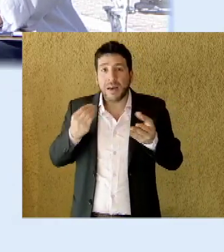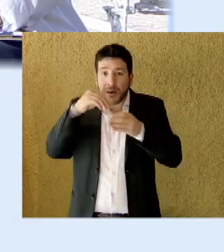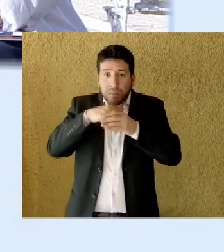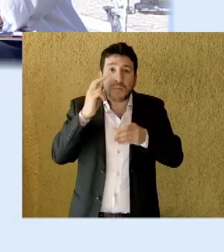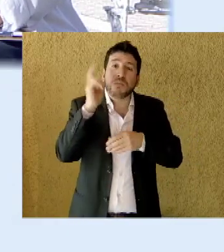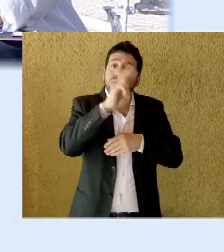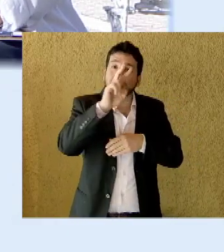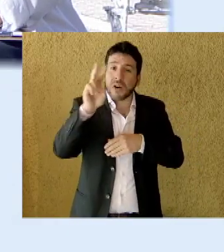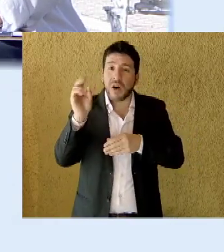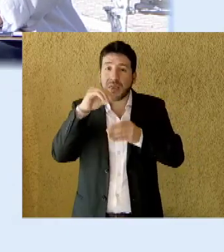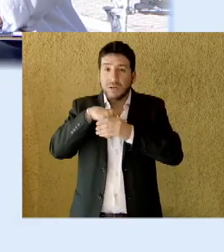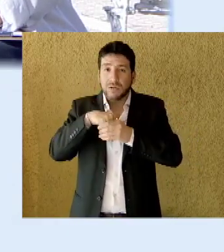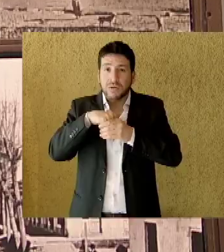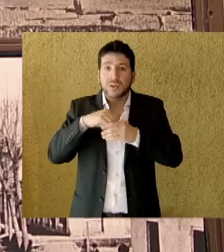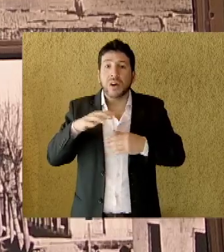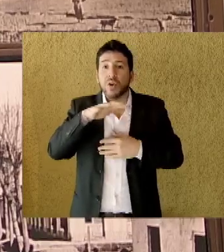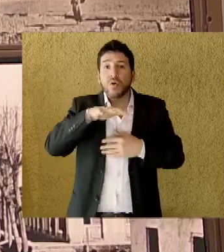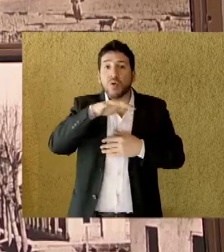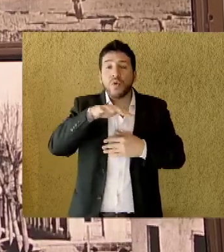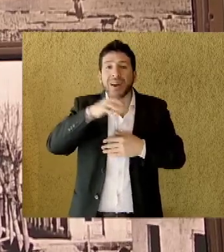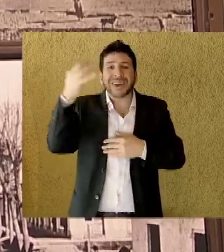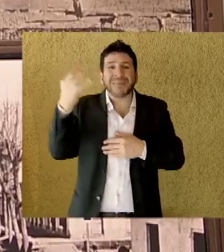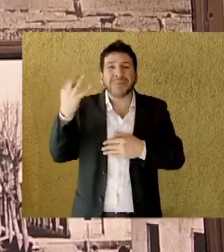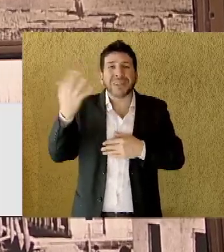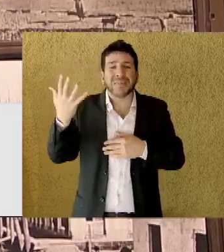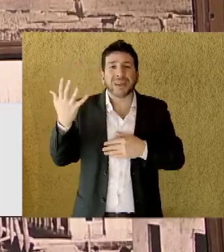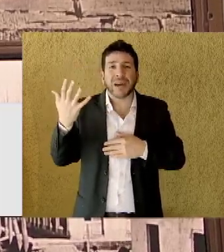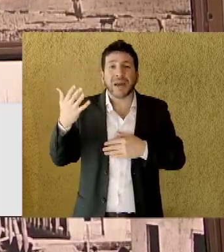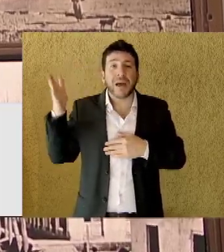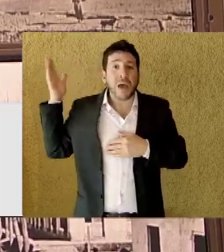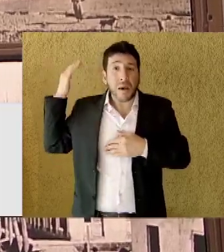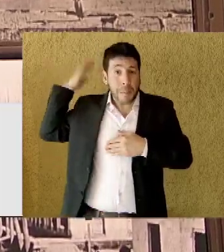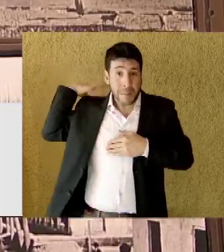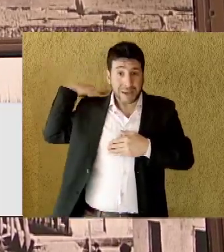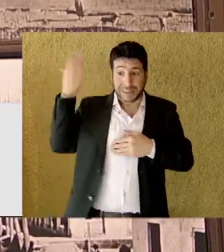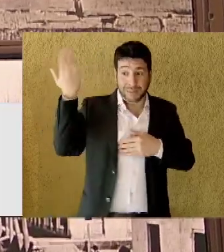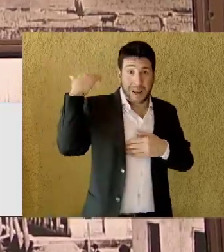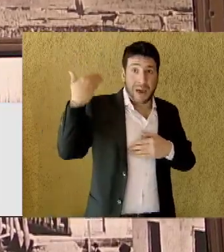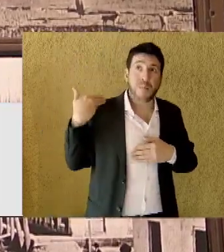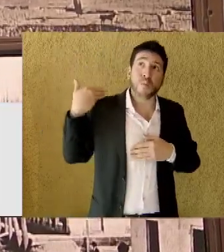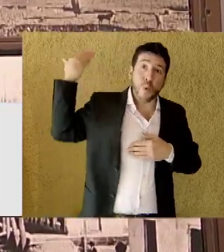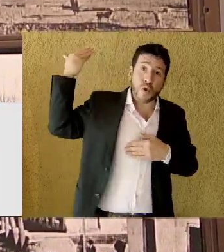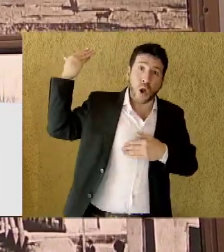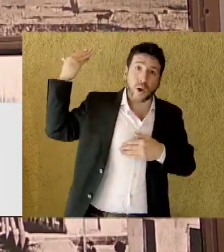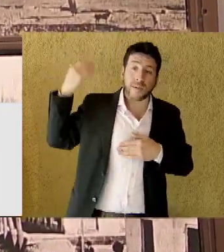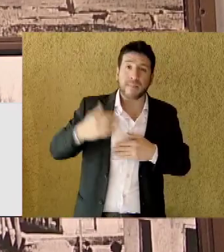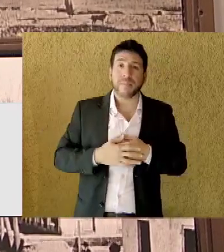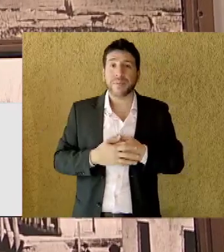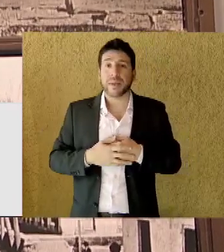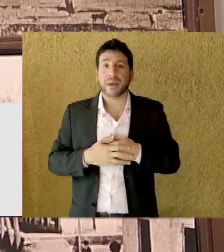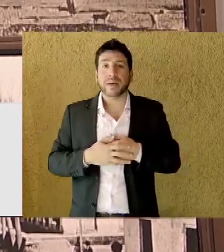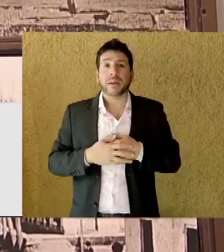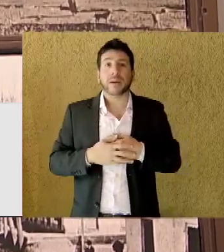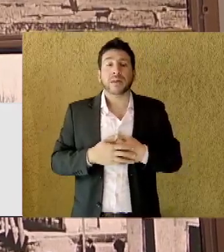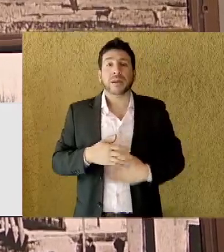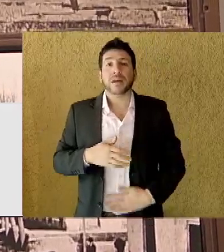Área Fundacional, estamos en un espacio, concretamente en el muro que está a mis espaldas, referido a la esquina que nosotros también podemos ver cada